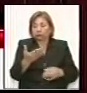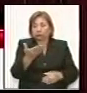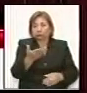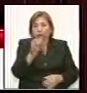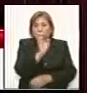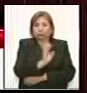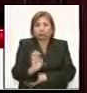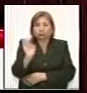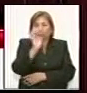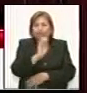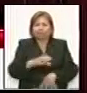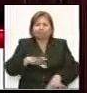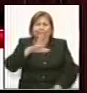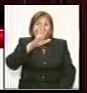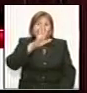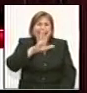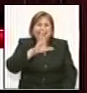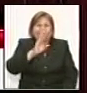que tiene